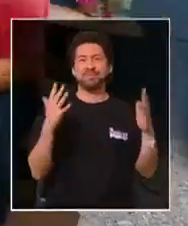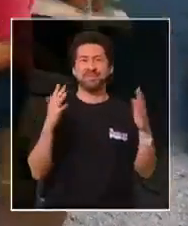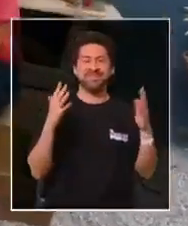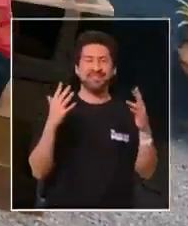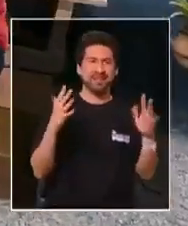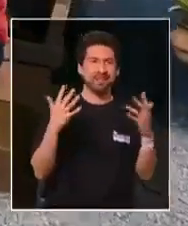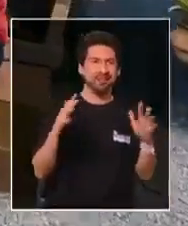todavía